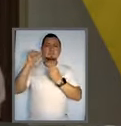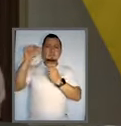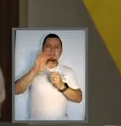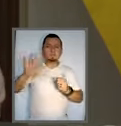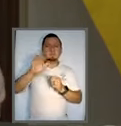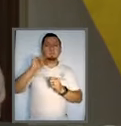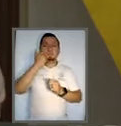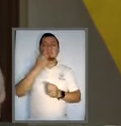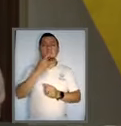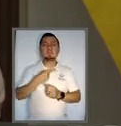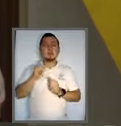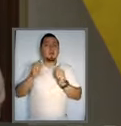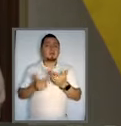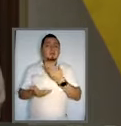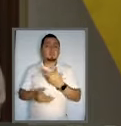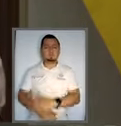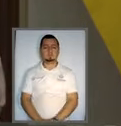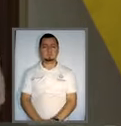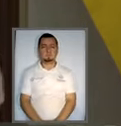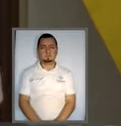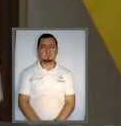comentar su visión al respecto.